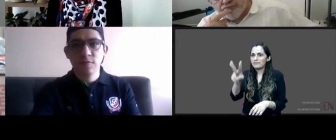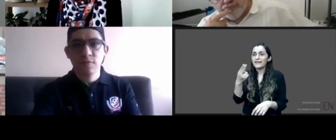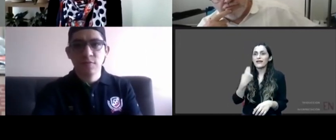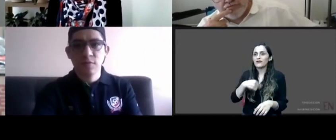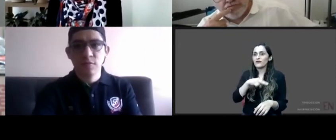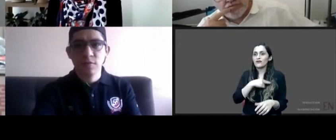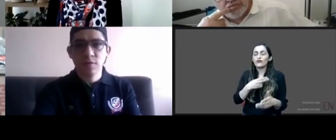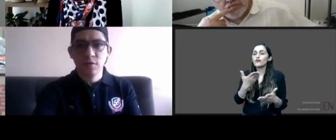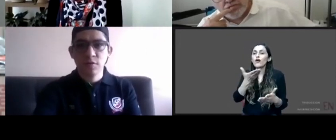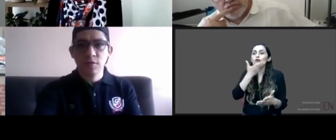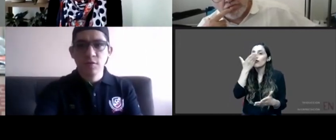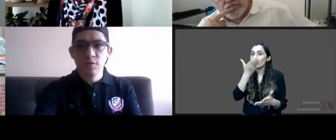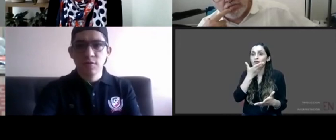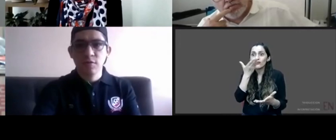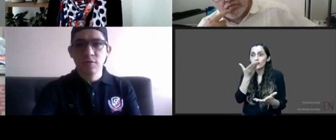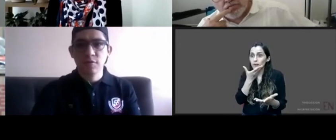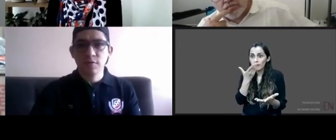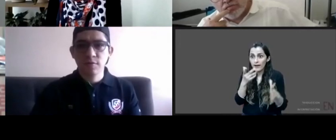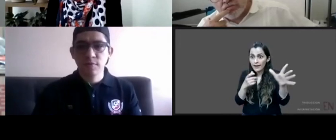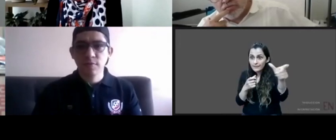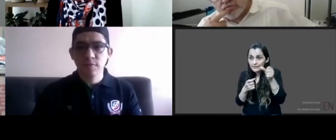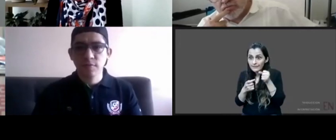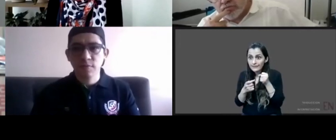públicos a